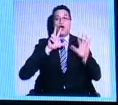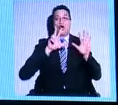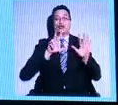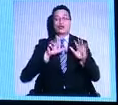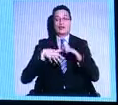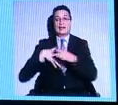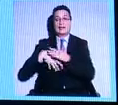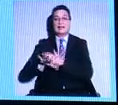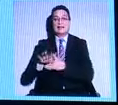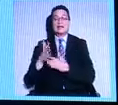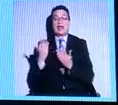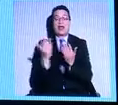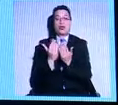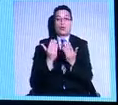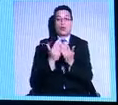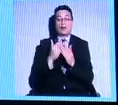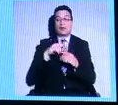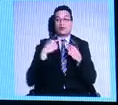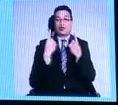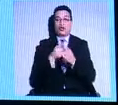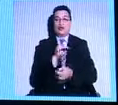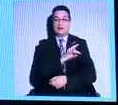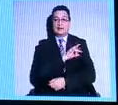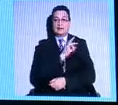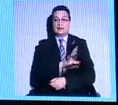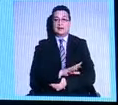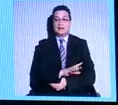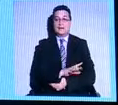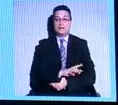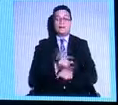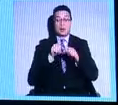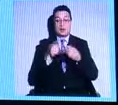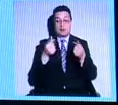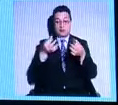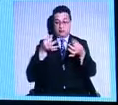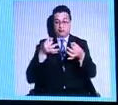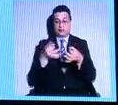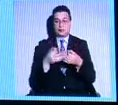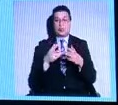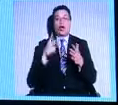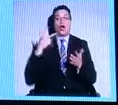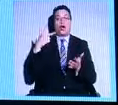1.958.815 estudiantes a nivel nacional, ejecutando un presupuesto de